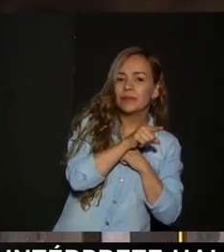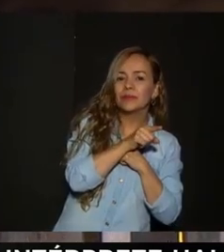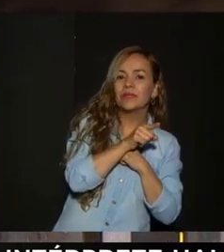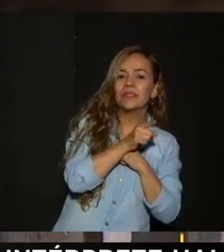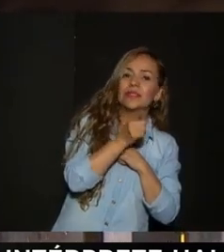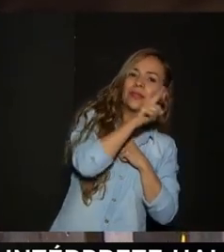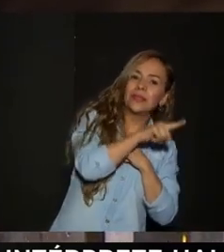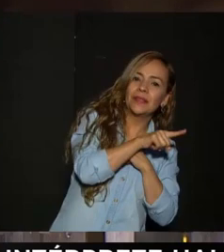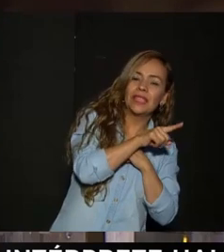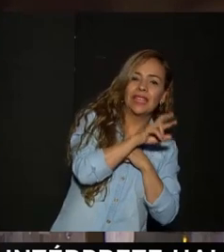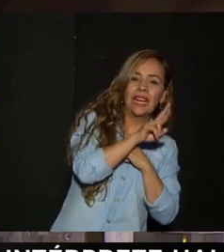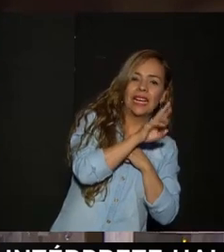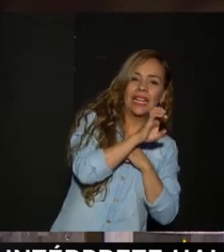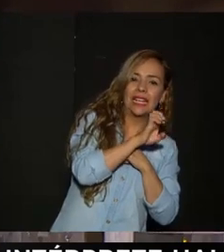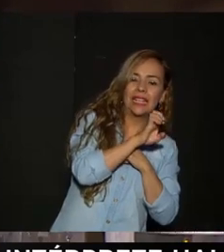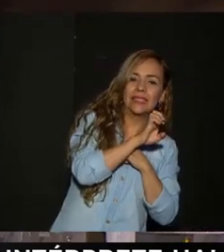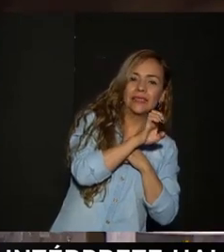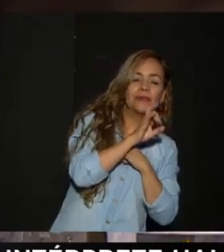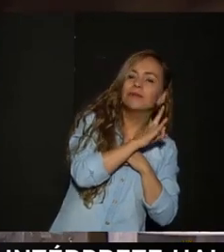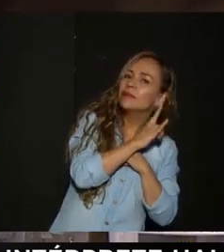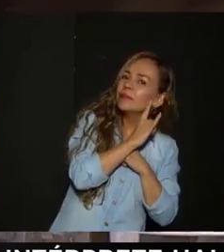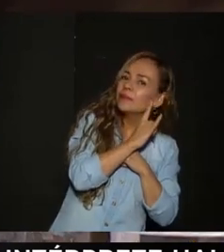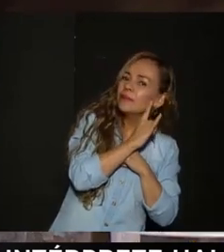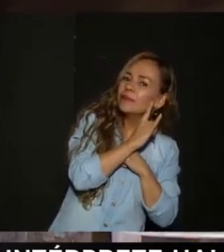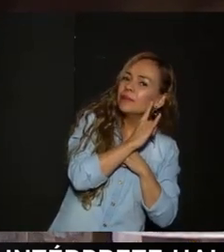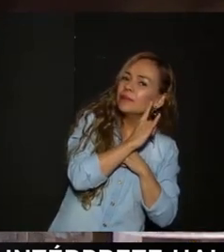¿Y después de la Do? Re. Re.